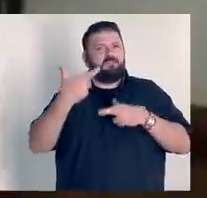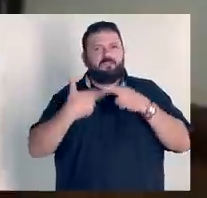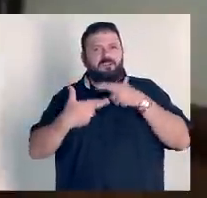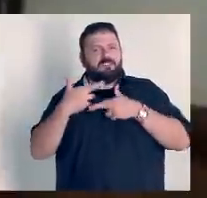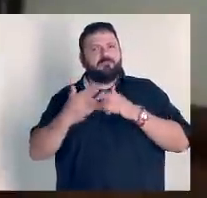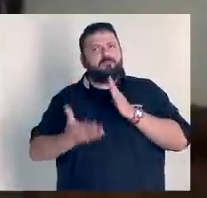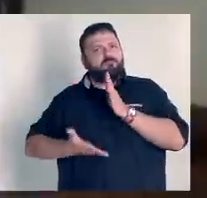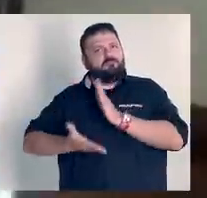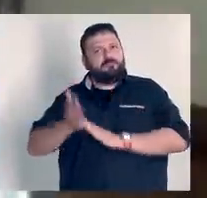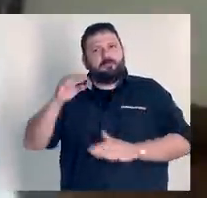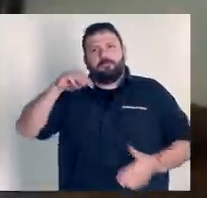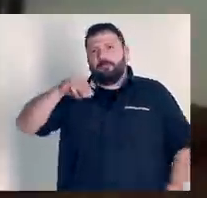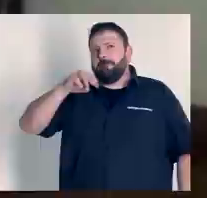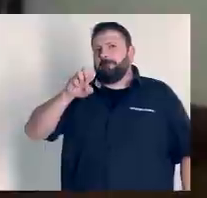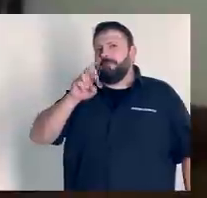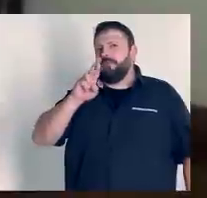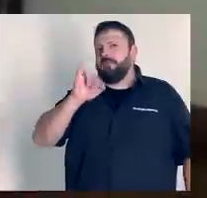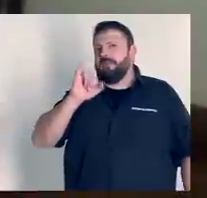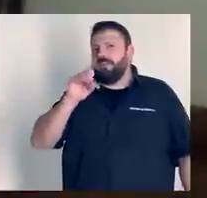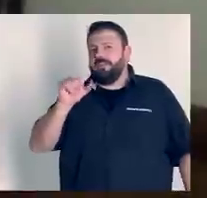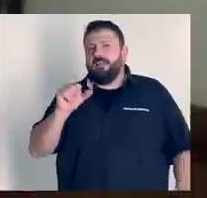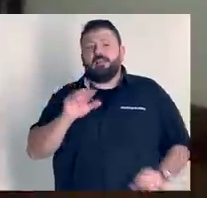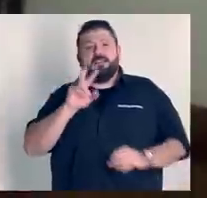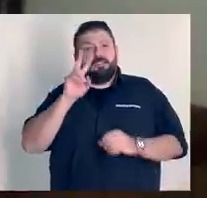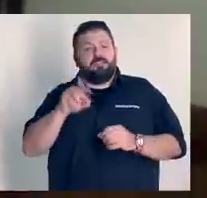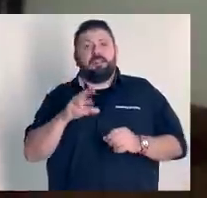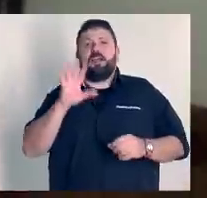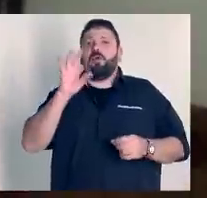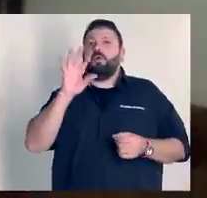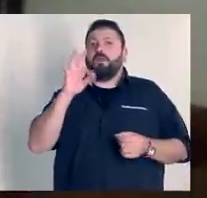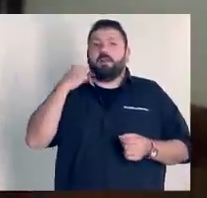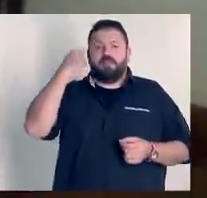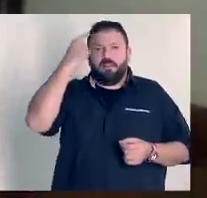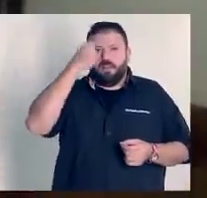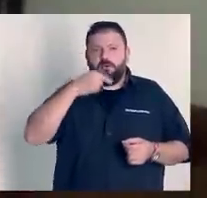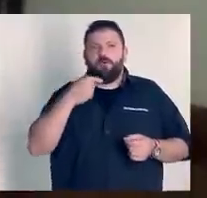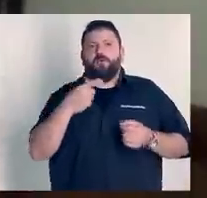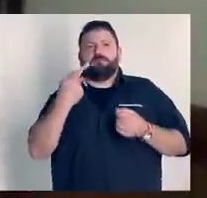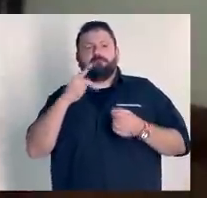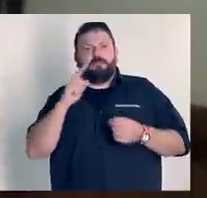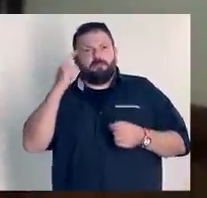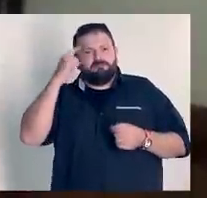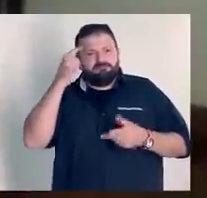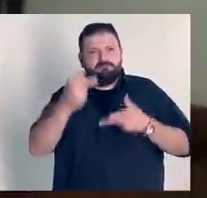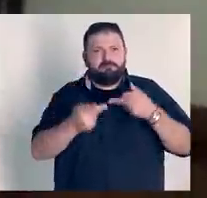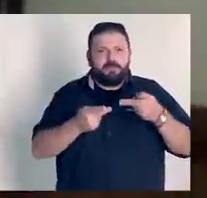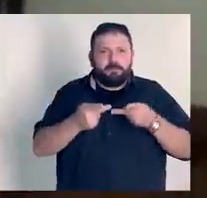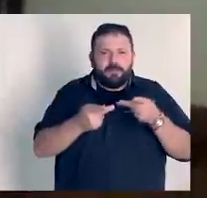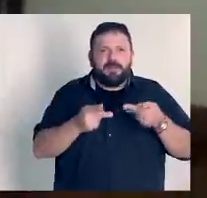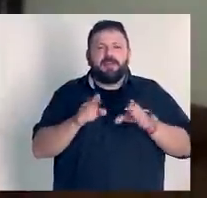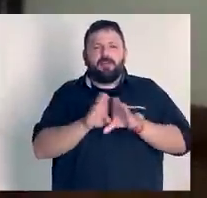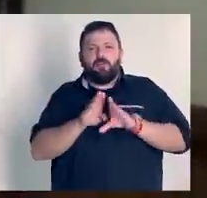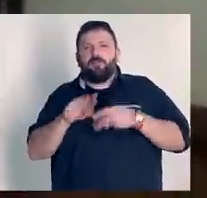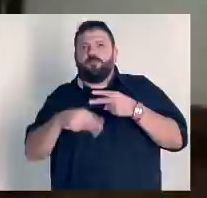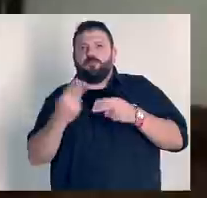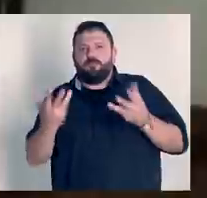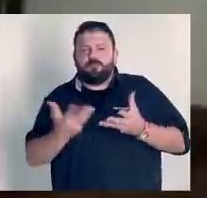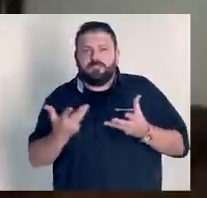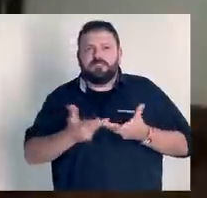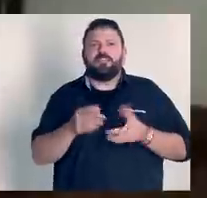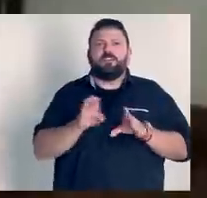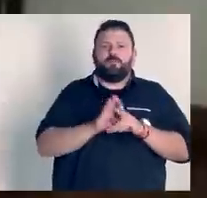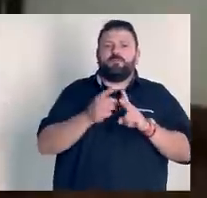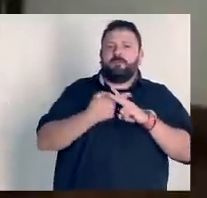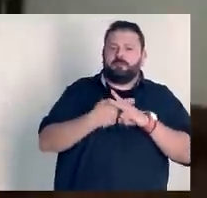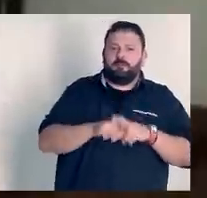vez 40 horas, pero ahora esas 40 horas fueron haciendo planes de qué íbamos a empezar a hacer, de qué productos íbamos a empezar